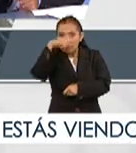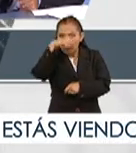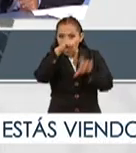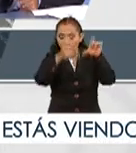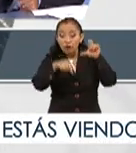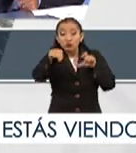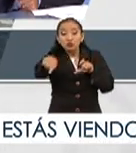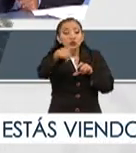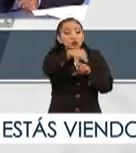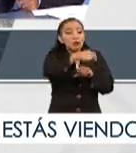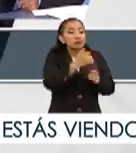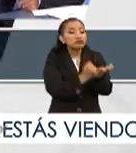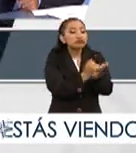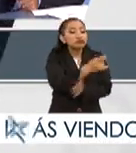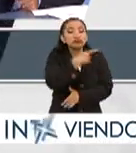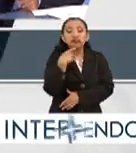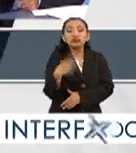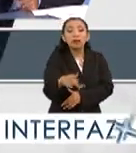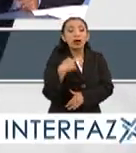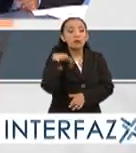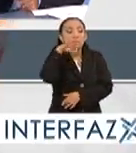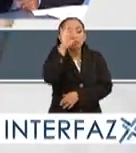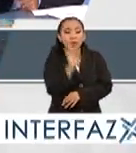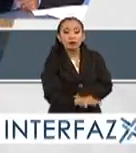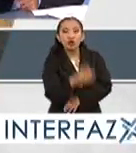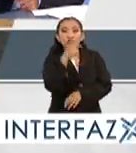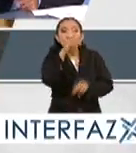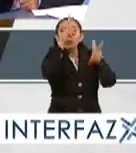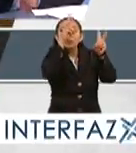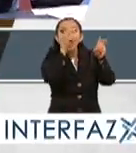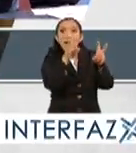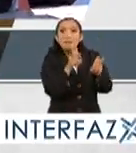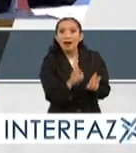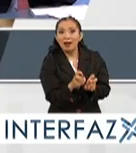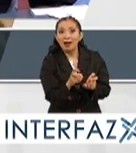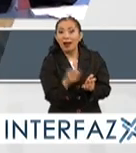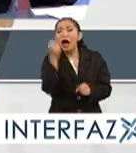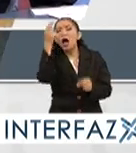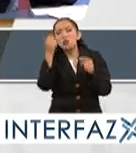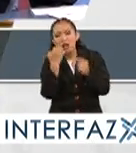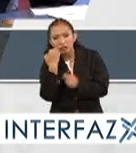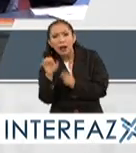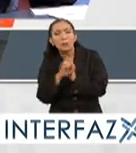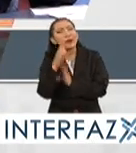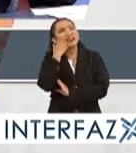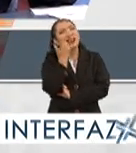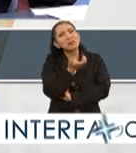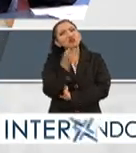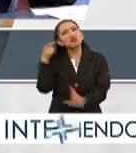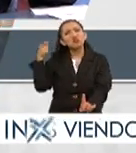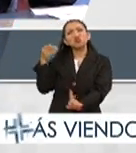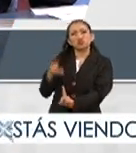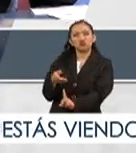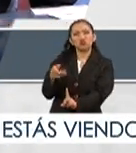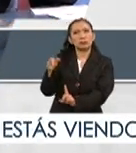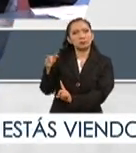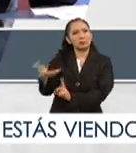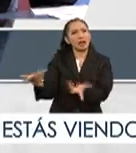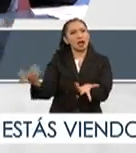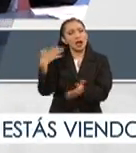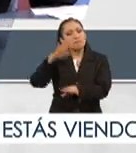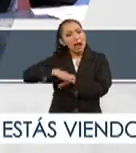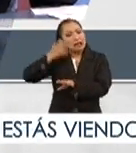país va a poder decidir un porcentaje de su currículum. Es decir, algunas escuelas van a querer concentrarse